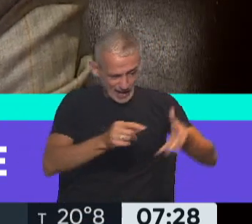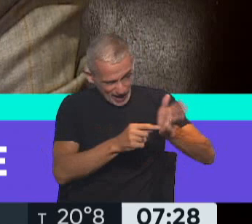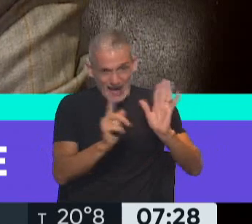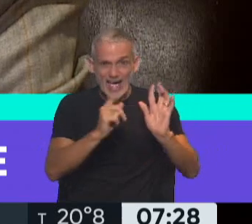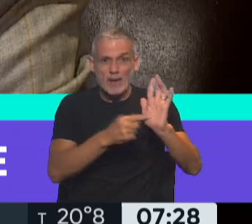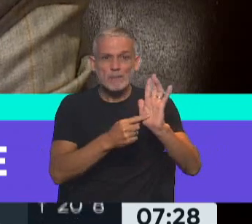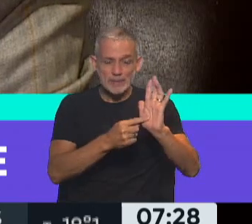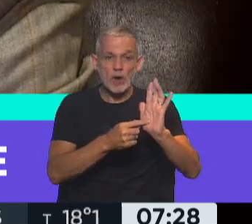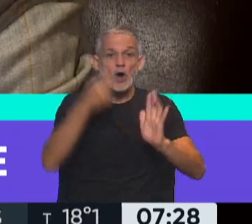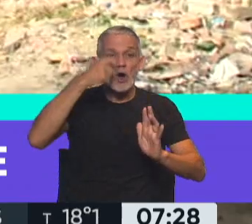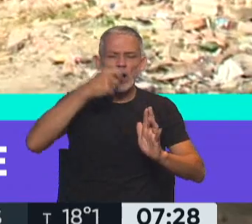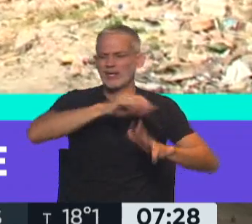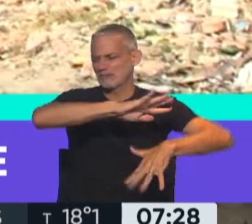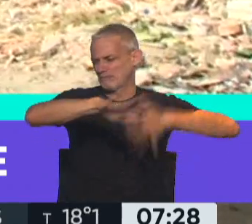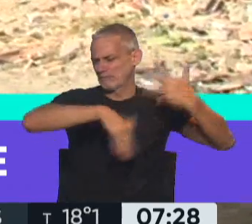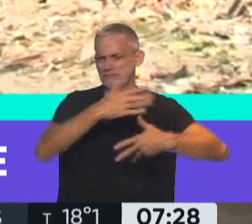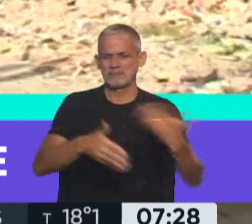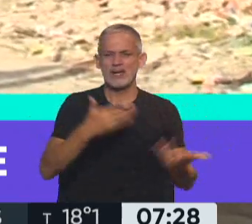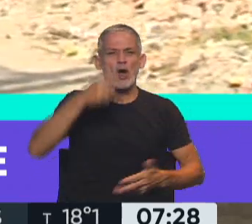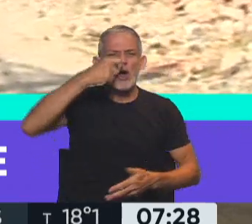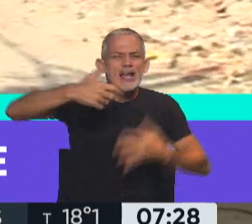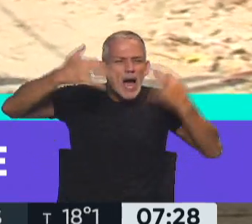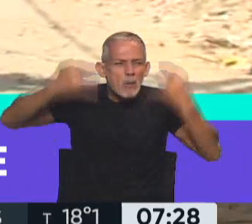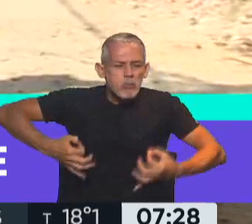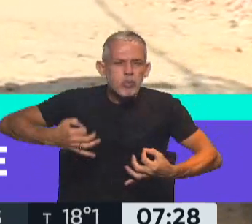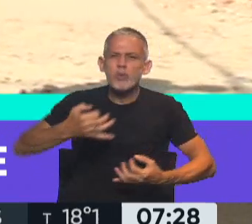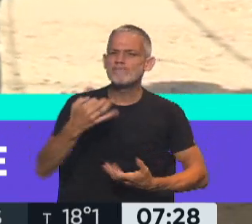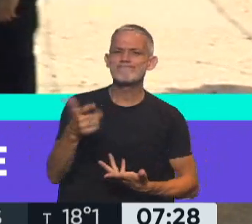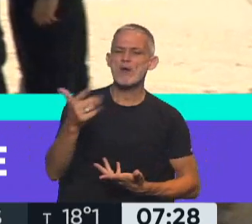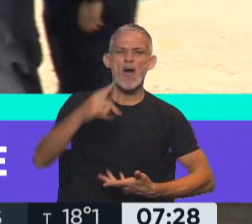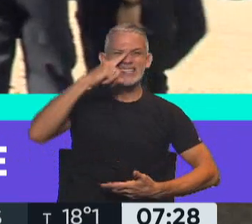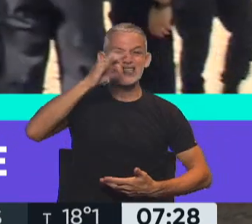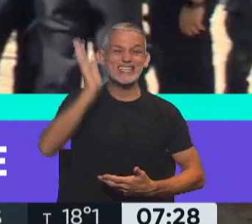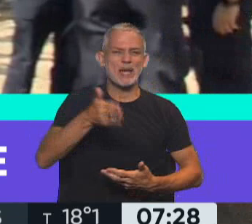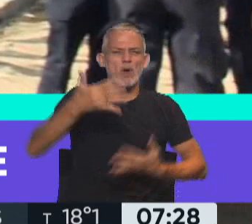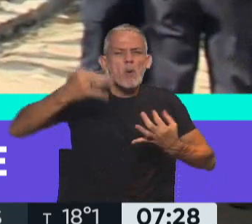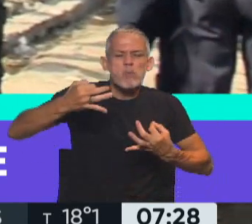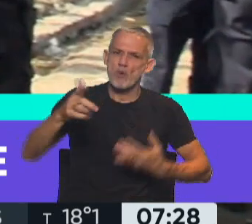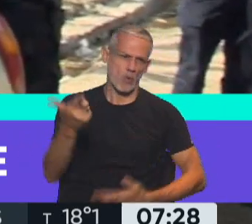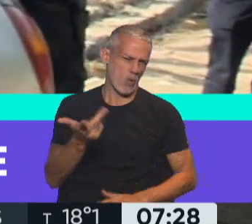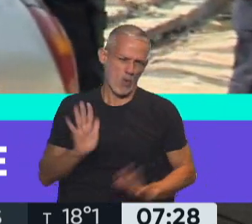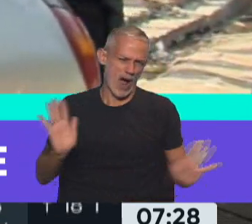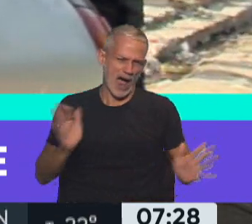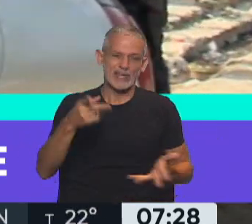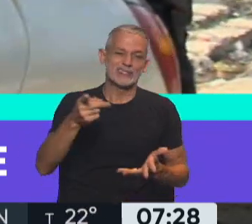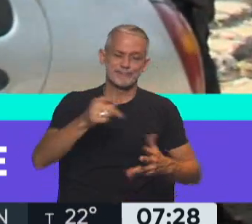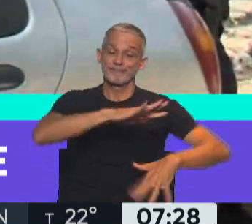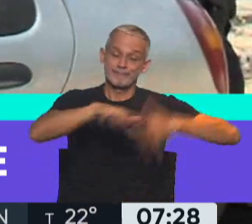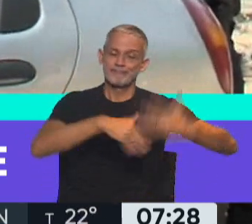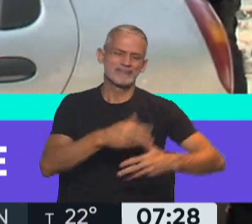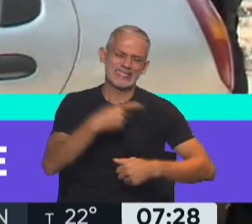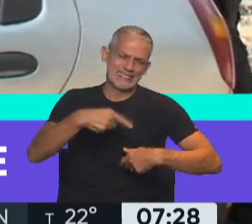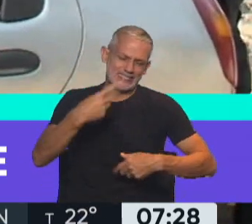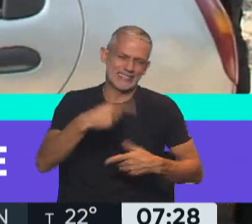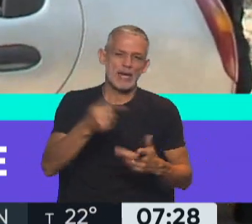cocaína normalmente muy adulterada. Es muy raro que la cocaína en nuestro país llegue al 70% de pureza. Por lo tanto, tenemos en todos los